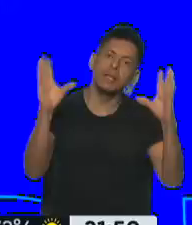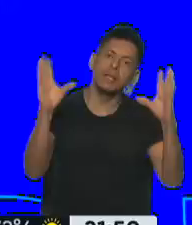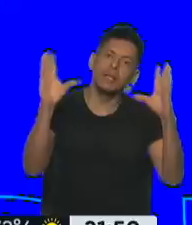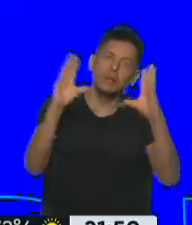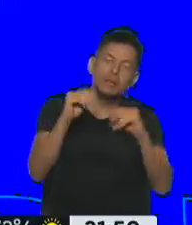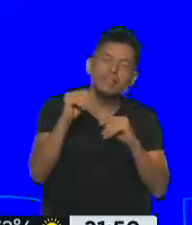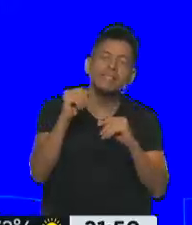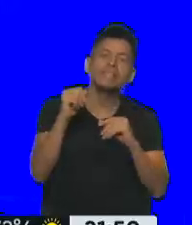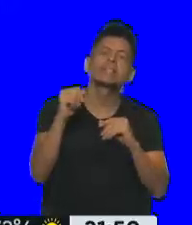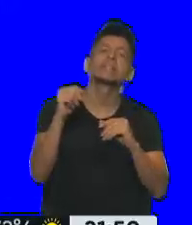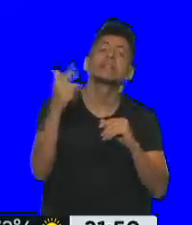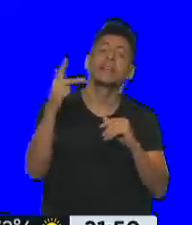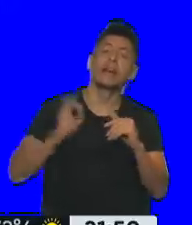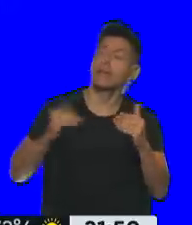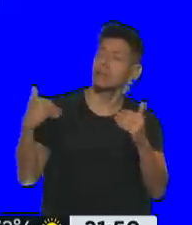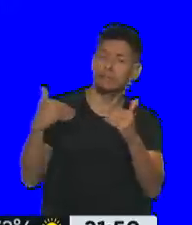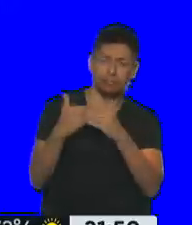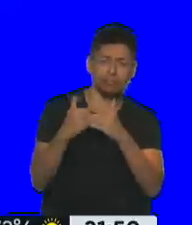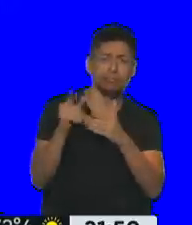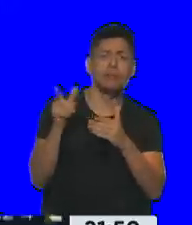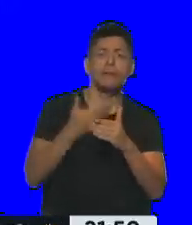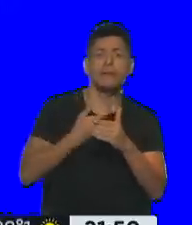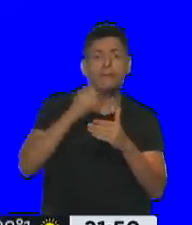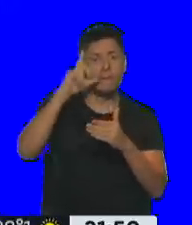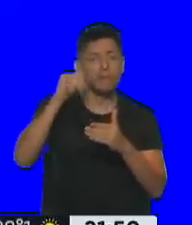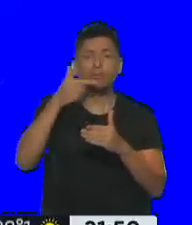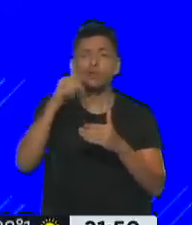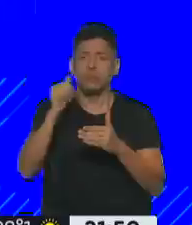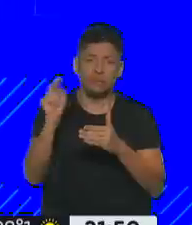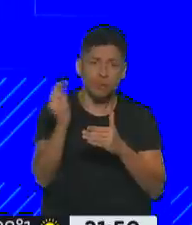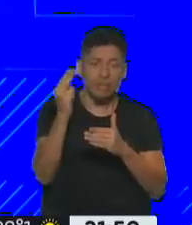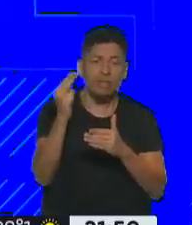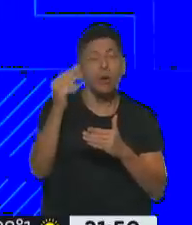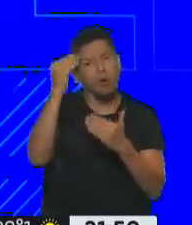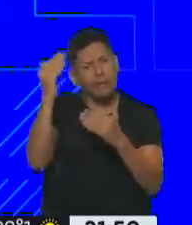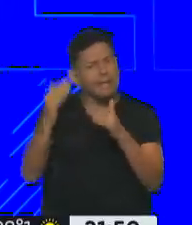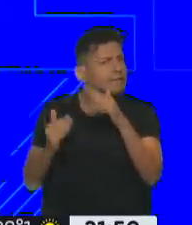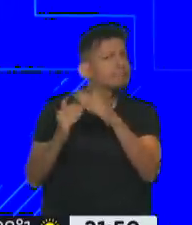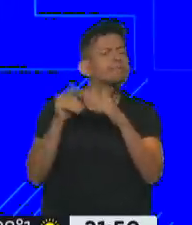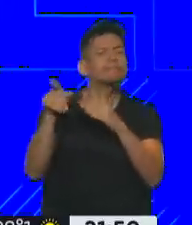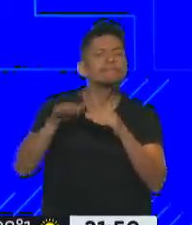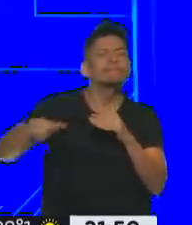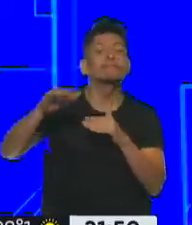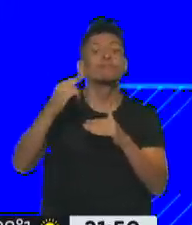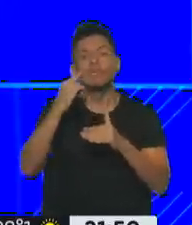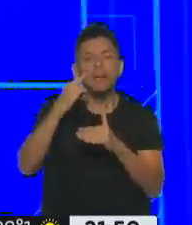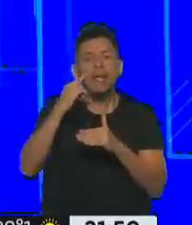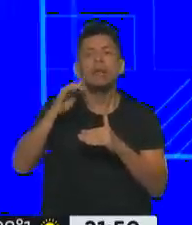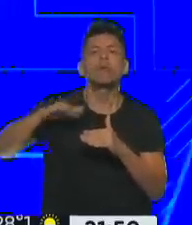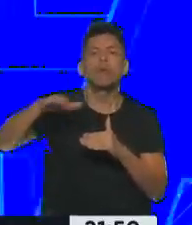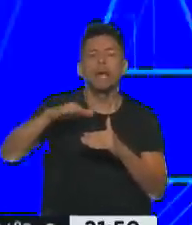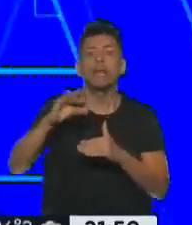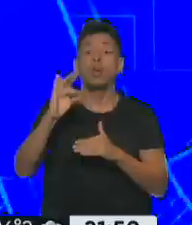Tres años sin Fernando Báez Sosa. El principal homenaje se realizó en el anfiteatro municipal de la ciudad de Dolores, donde una